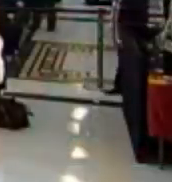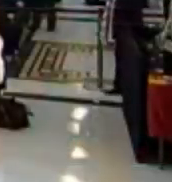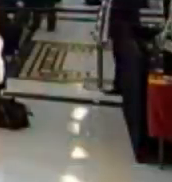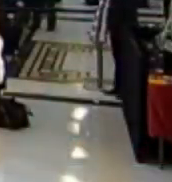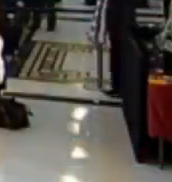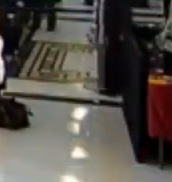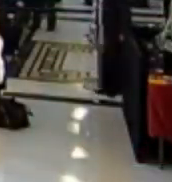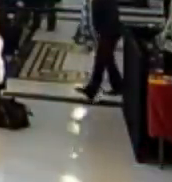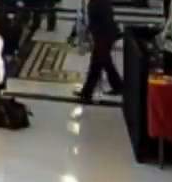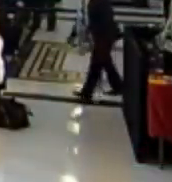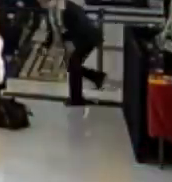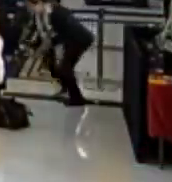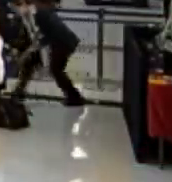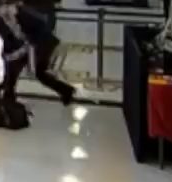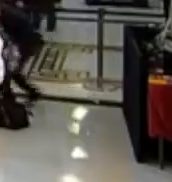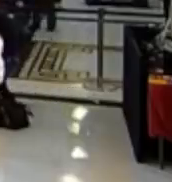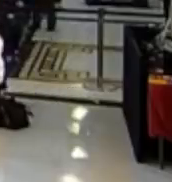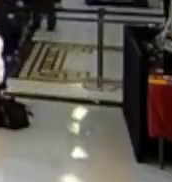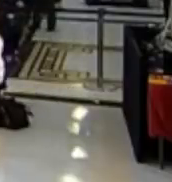¿Mande?